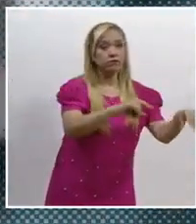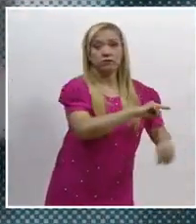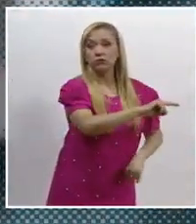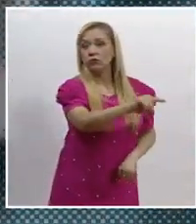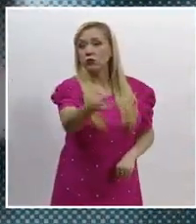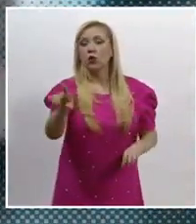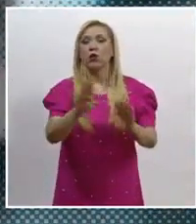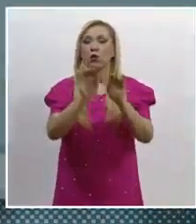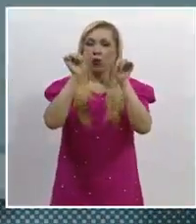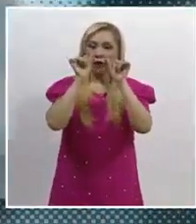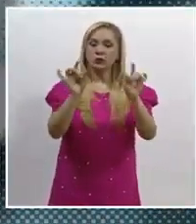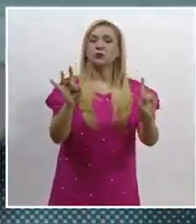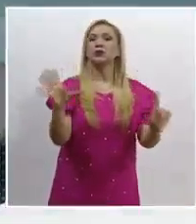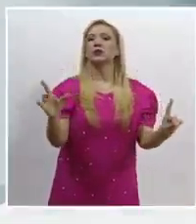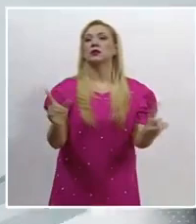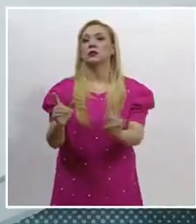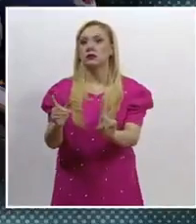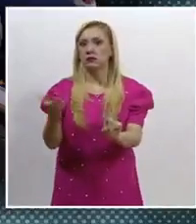los servidores públicos.